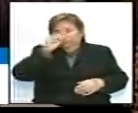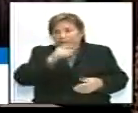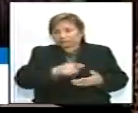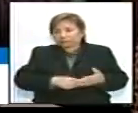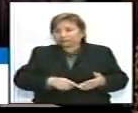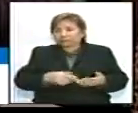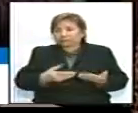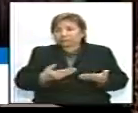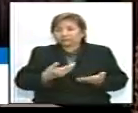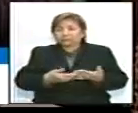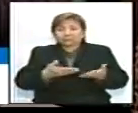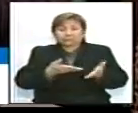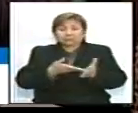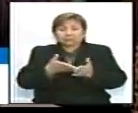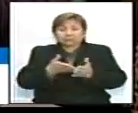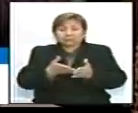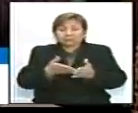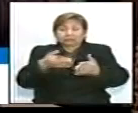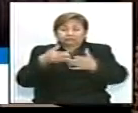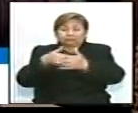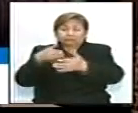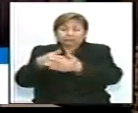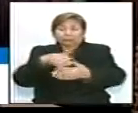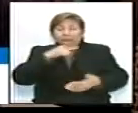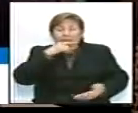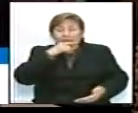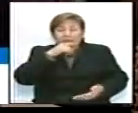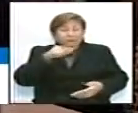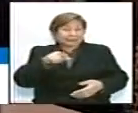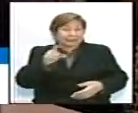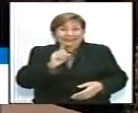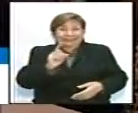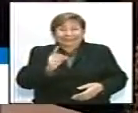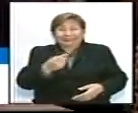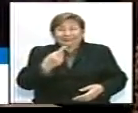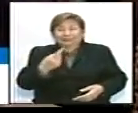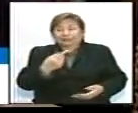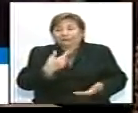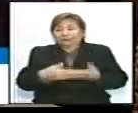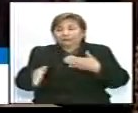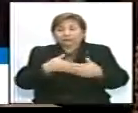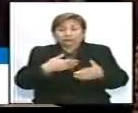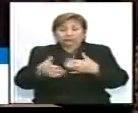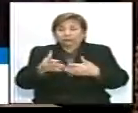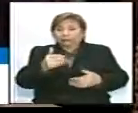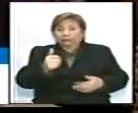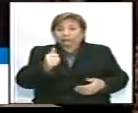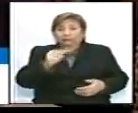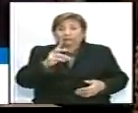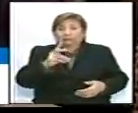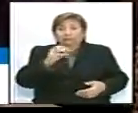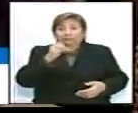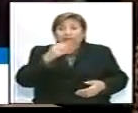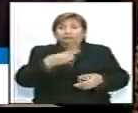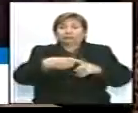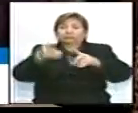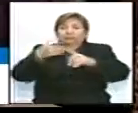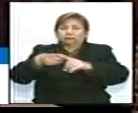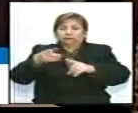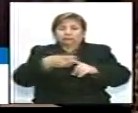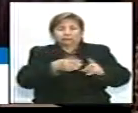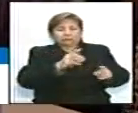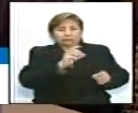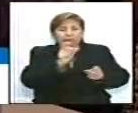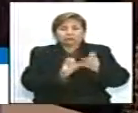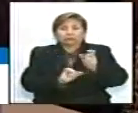Xvideo. Y de esa manera se mantienen extorsionadas a las víctimas. Aquí no solamente es Adolfo Bazán el que aparece en los videos. Ahí hay otras personas